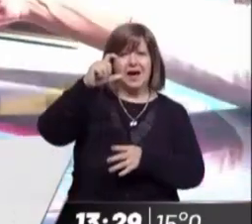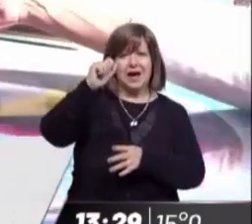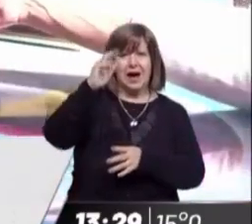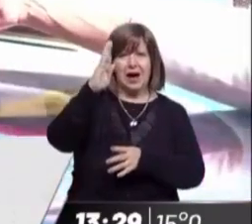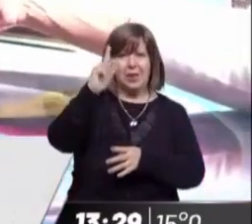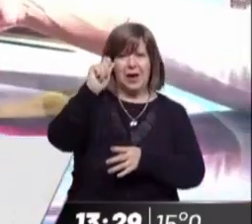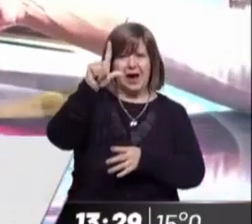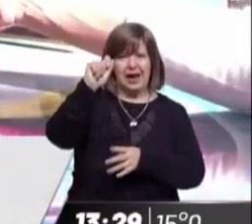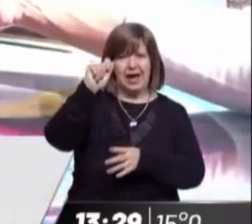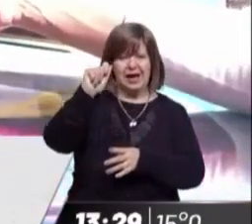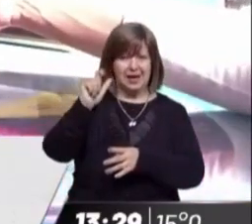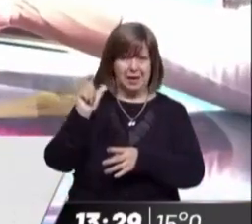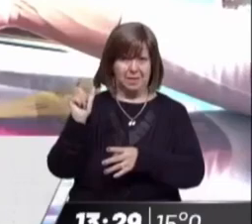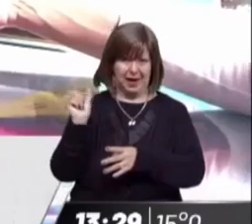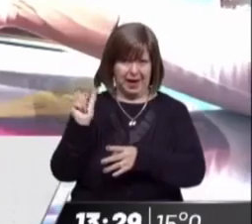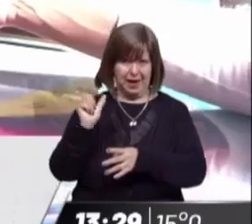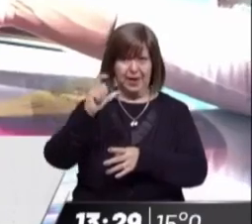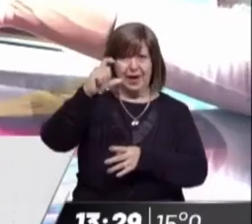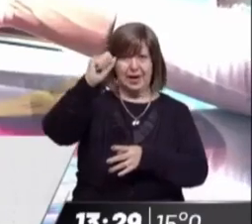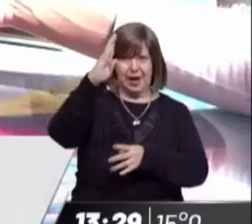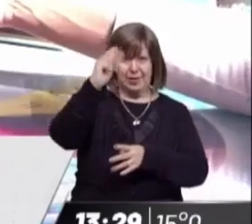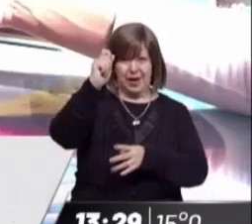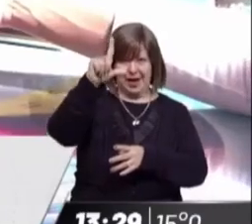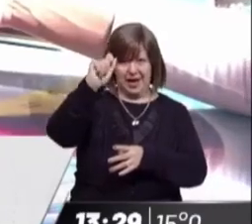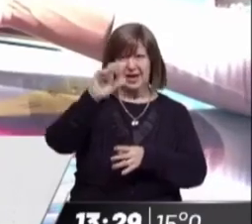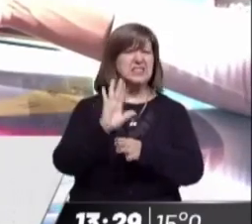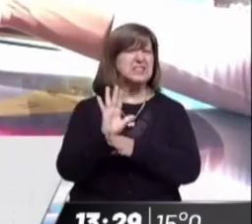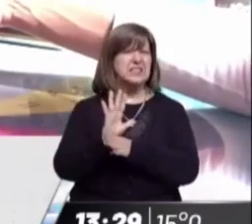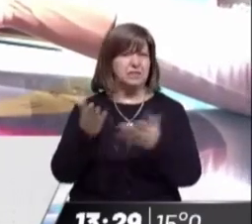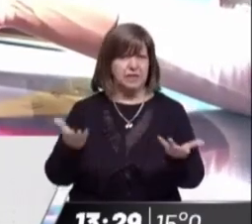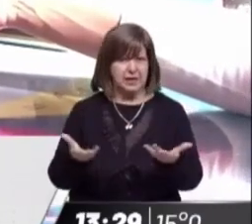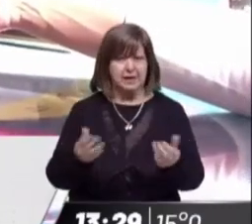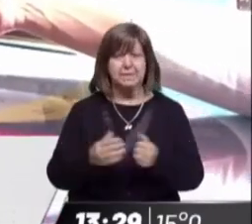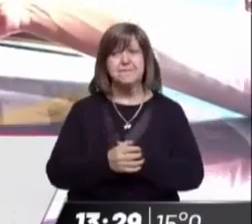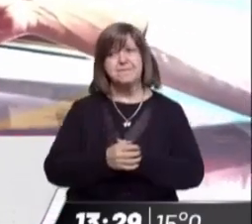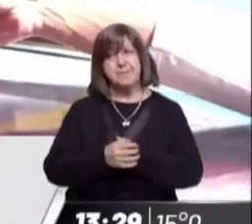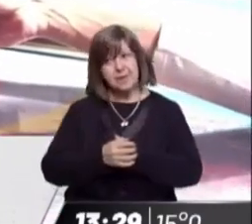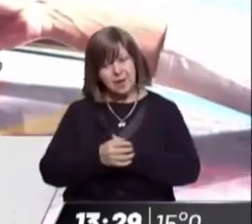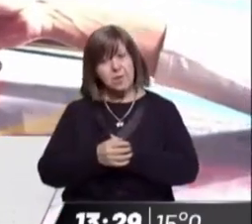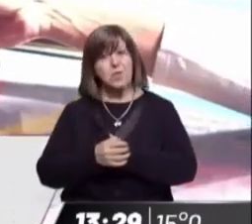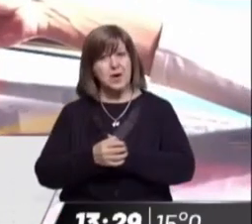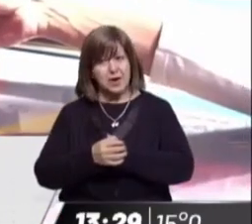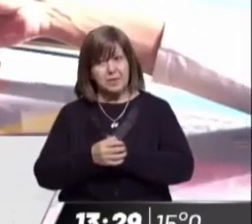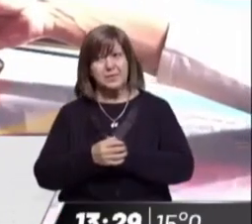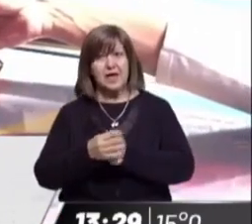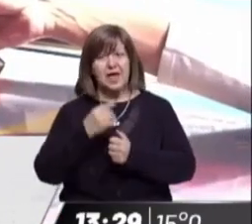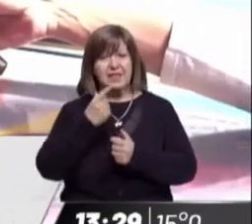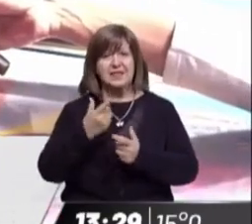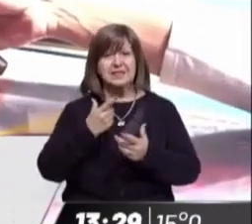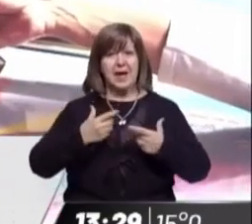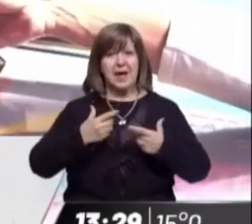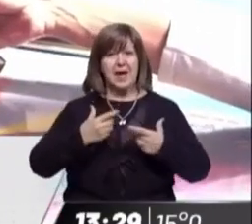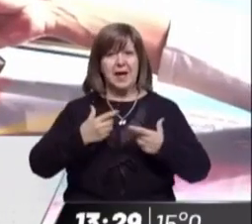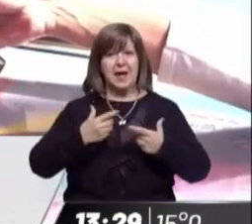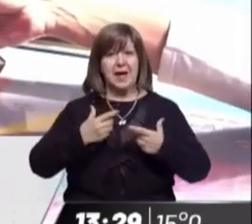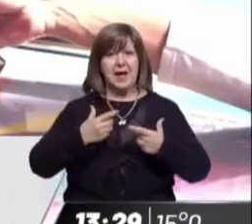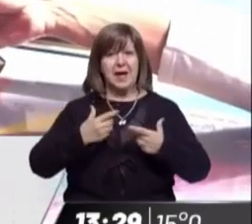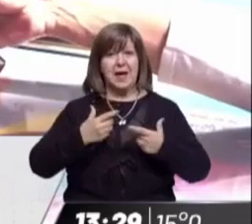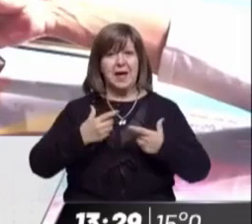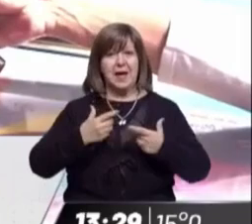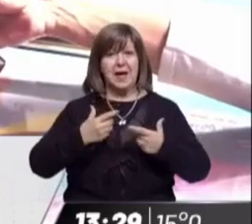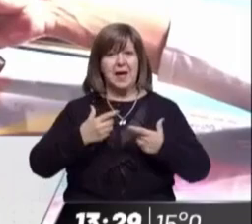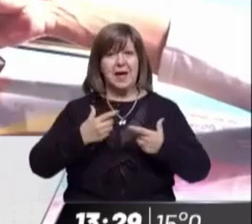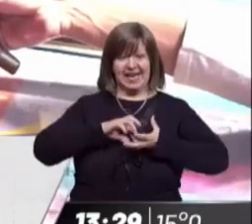sirven bueno las cábalas son aquellas cosas que e la misma intención y la misma energía de la persona hace que te